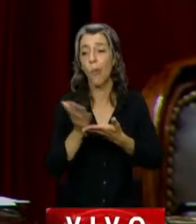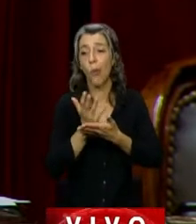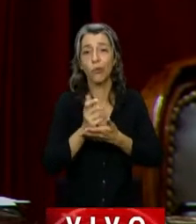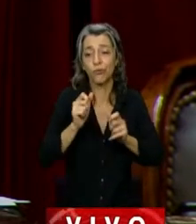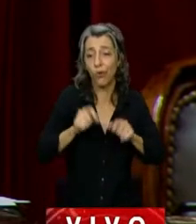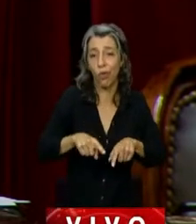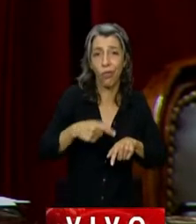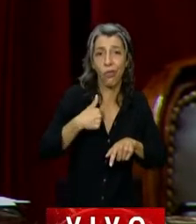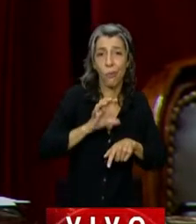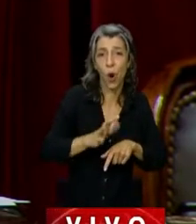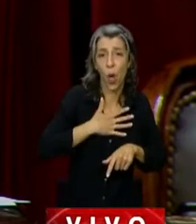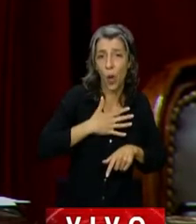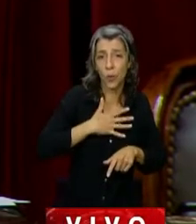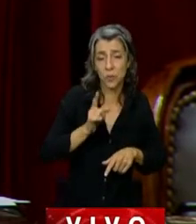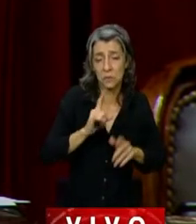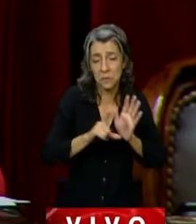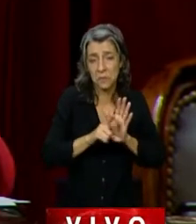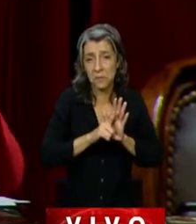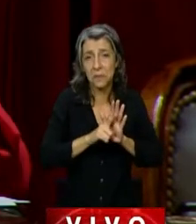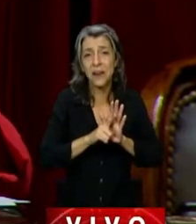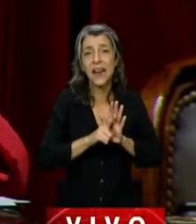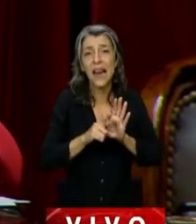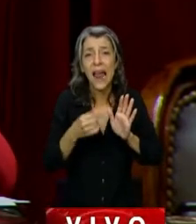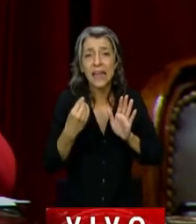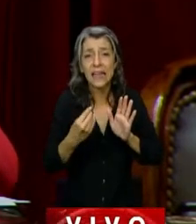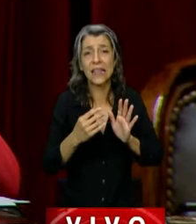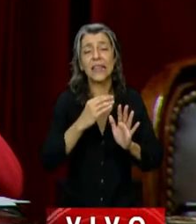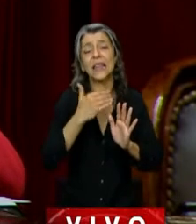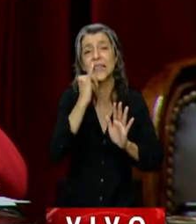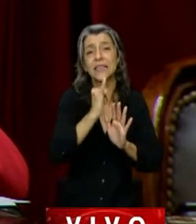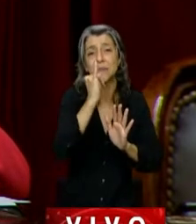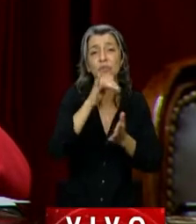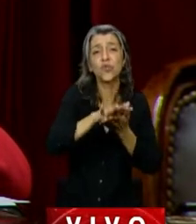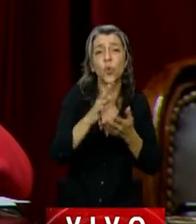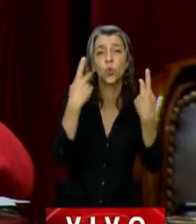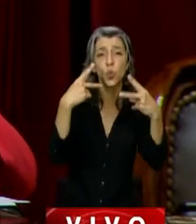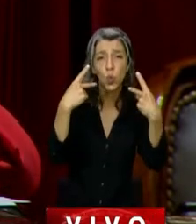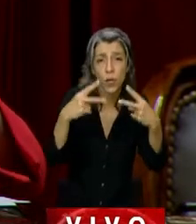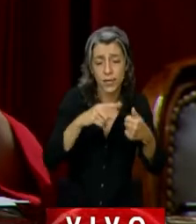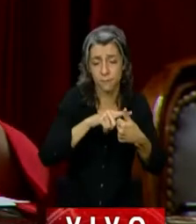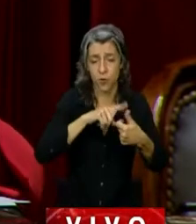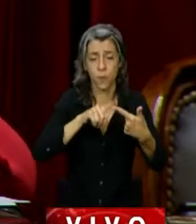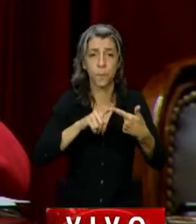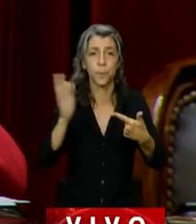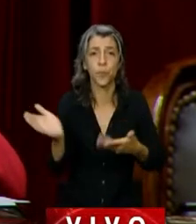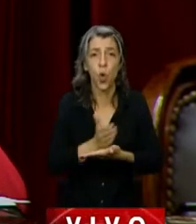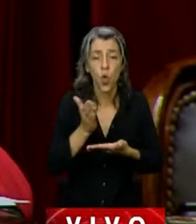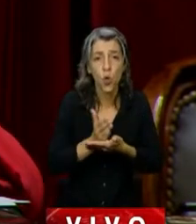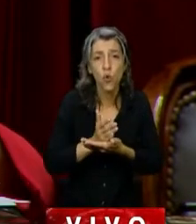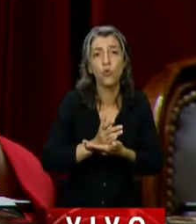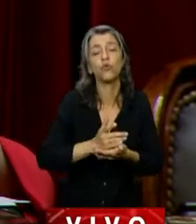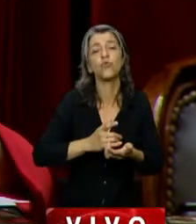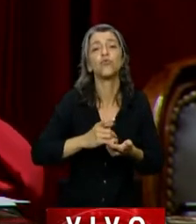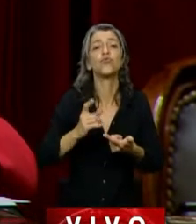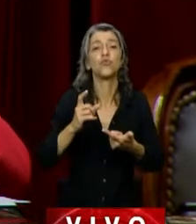Fuego. La ley 19.640 es el turismo, es la producción hidrocarburífera, la